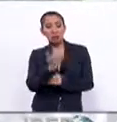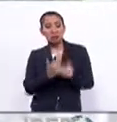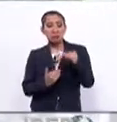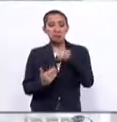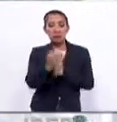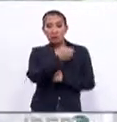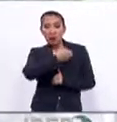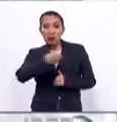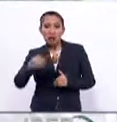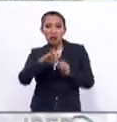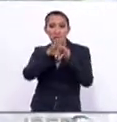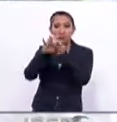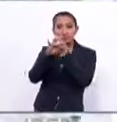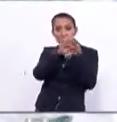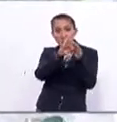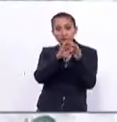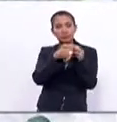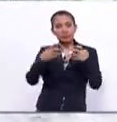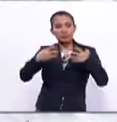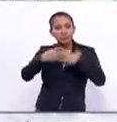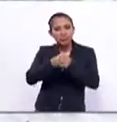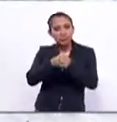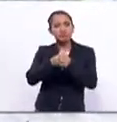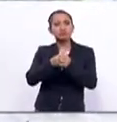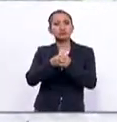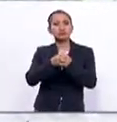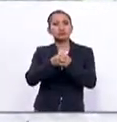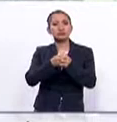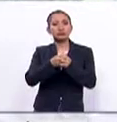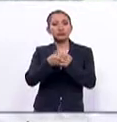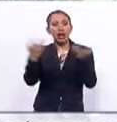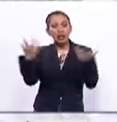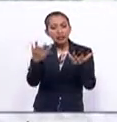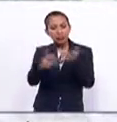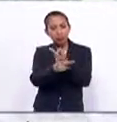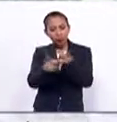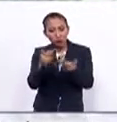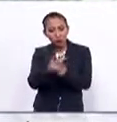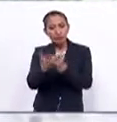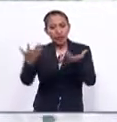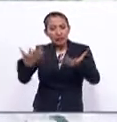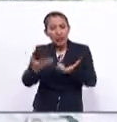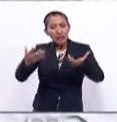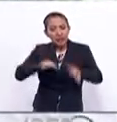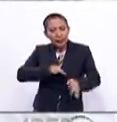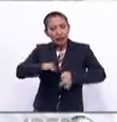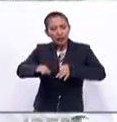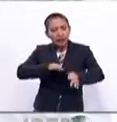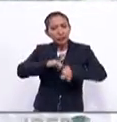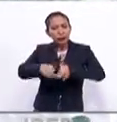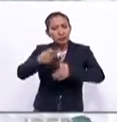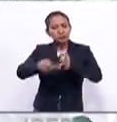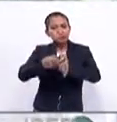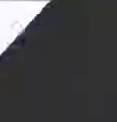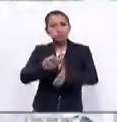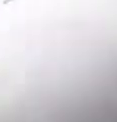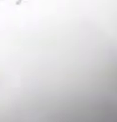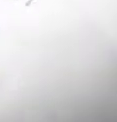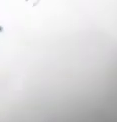la disciplina, la unión, la cohesión. Producir, la orden es producir, trabajo y más